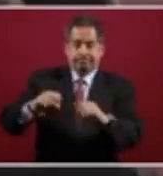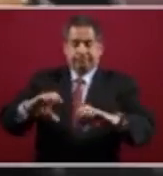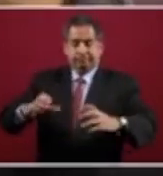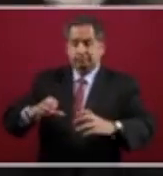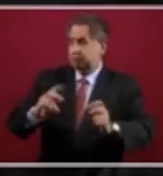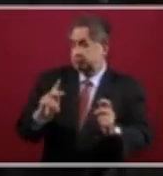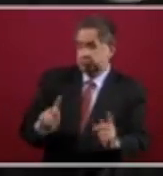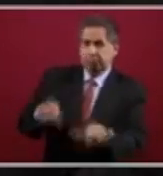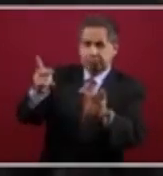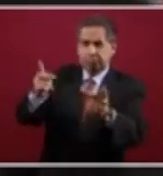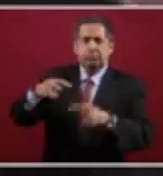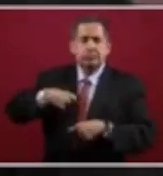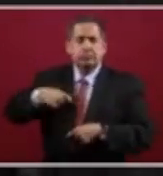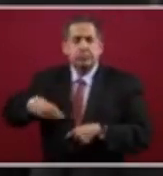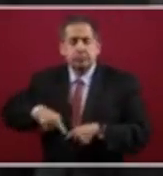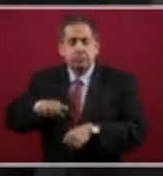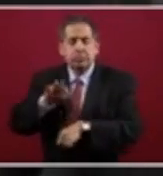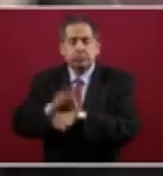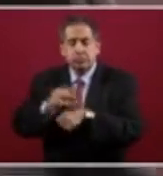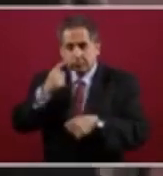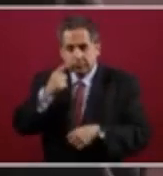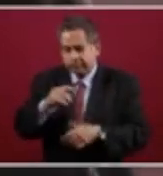Si hay un juicio